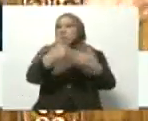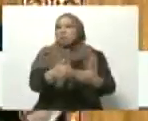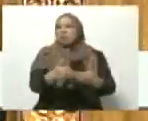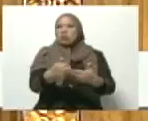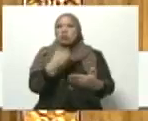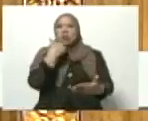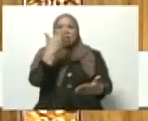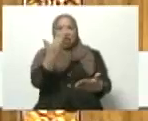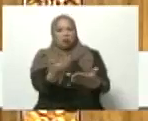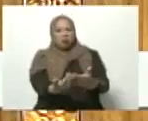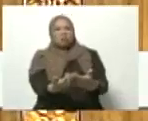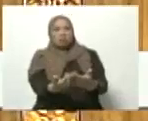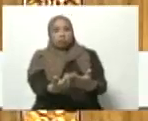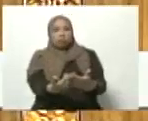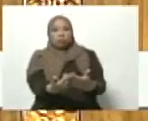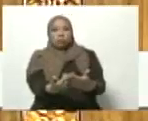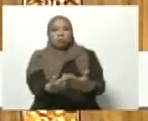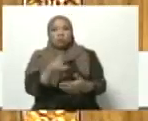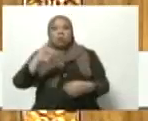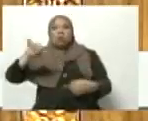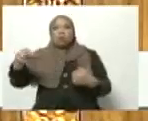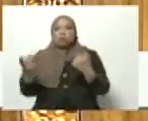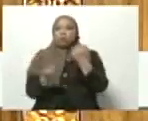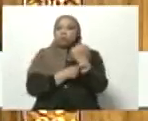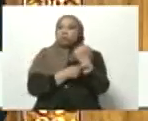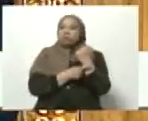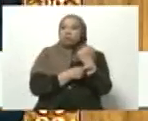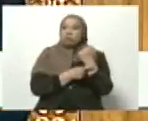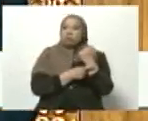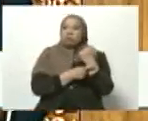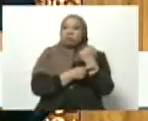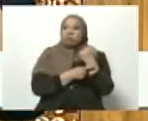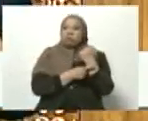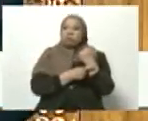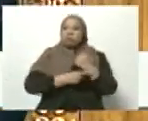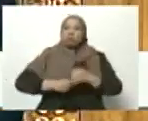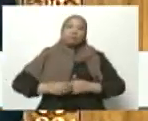Esa es la respuesta del señor Guaidó. Y